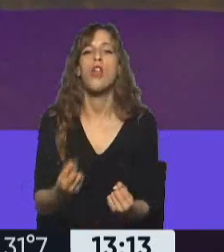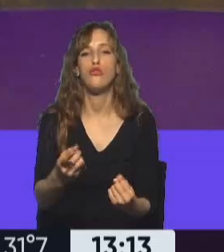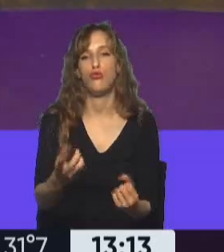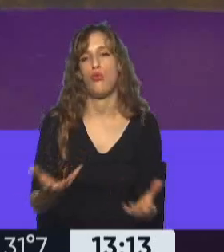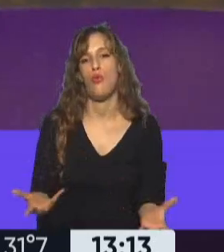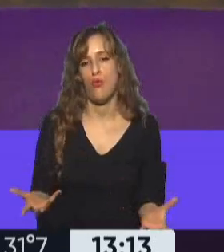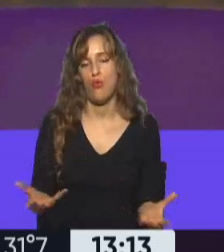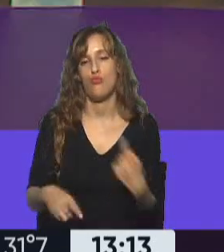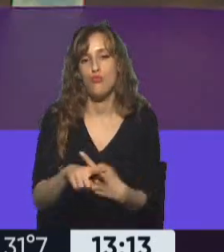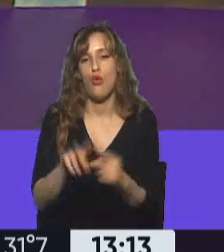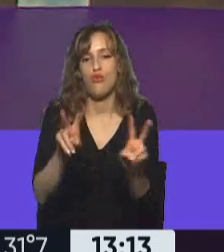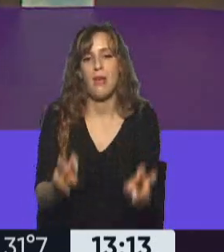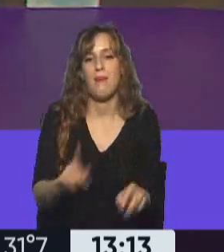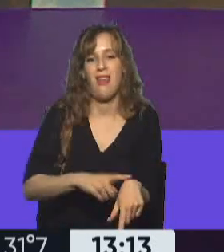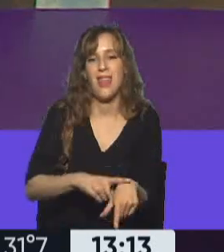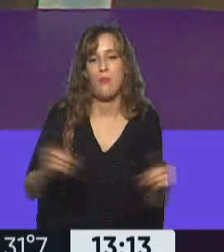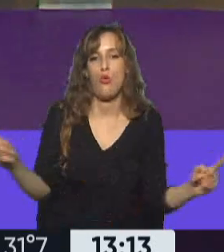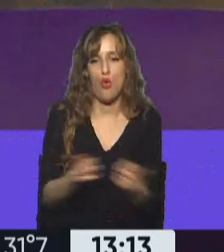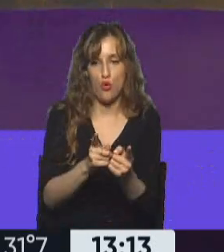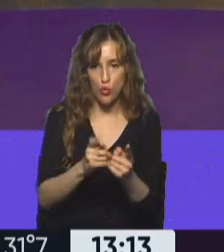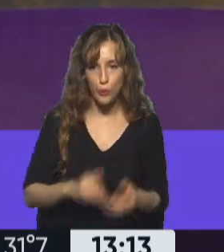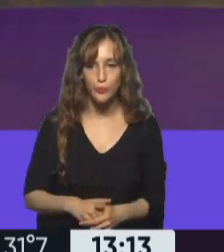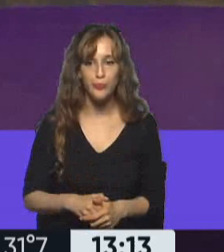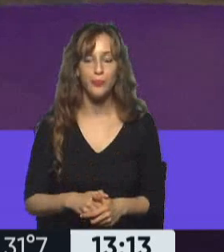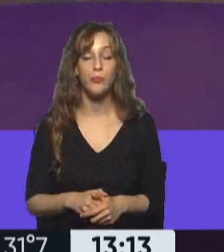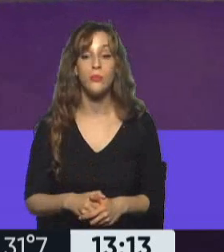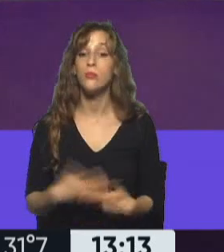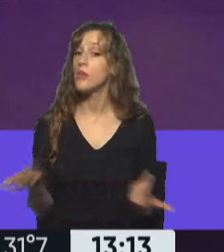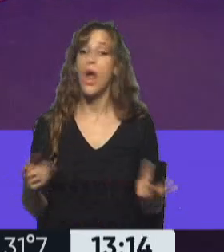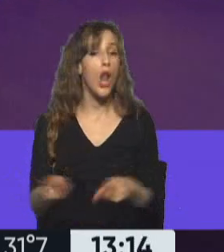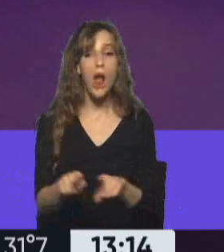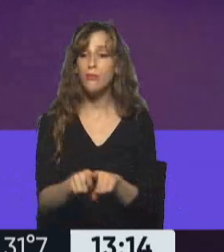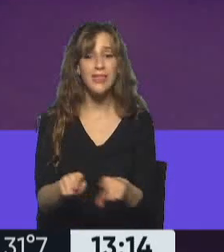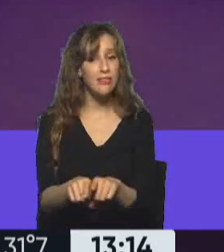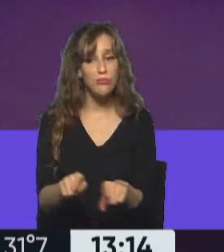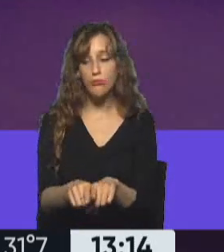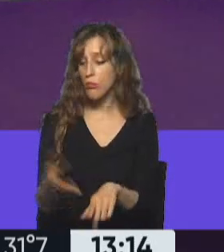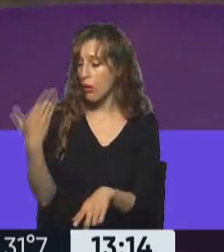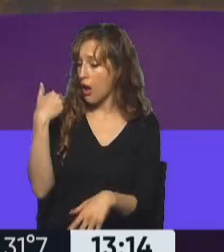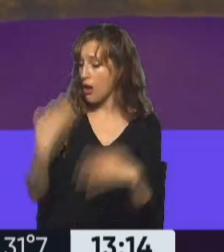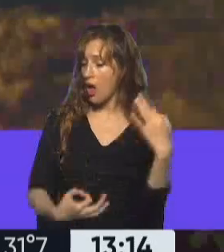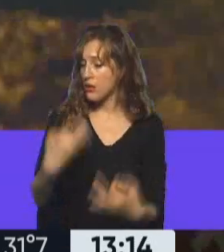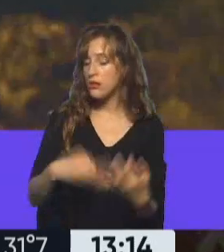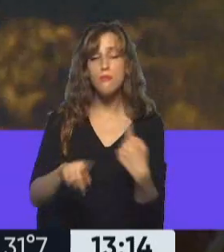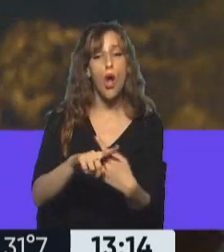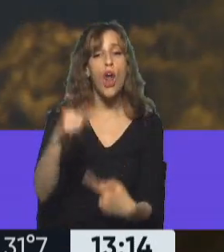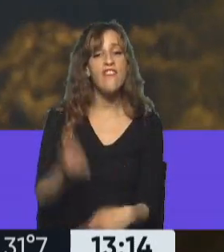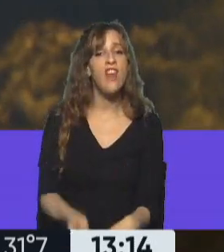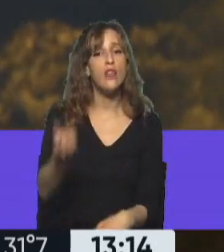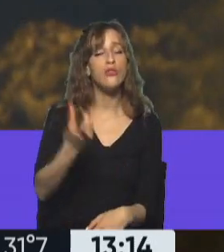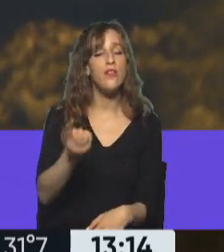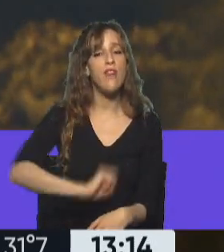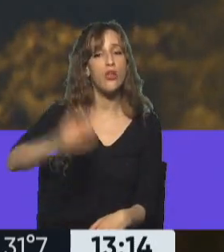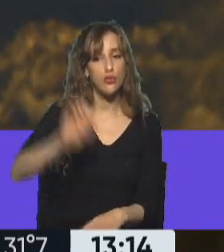plazo. Bueno, avancemos, vamos descartando razones, lo mismo que hemos hecho con el análisis de la inflación minorista. Existió una suba de